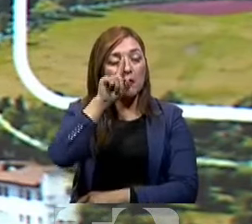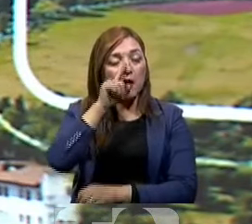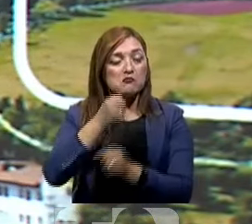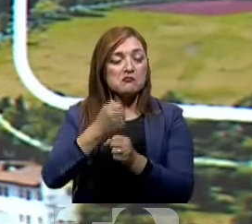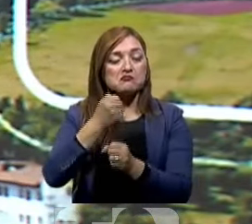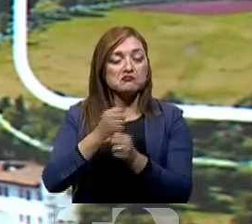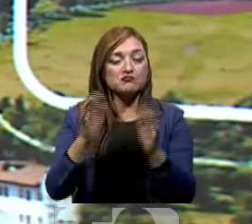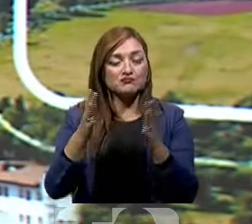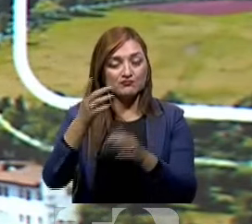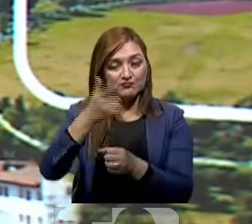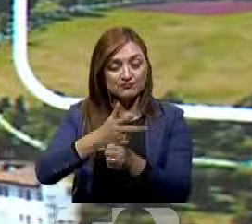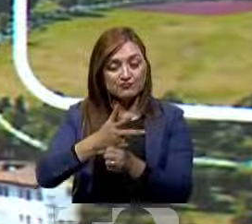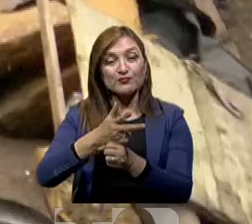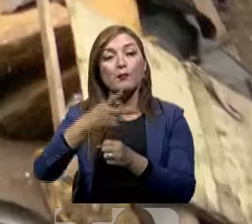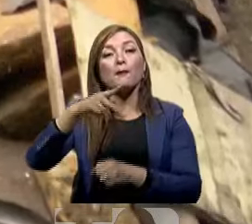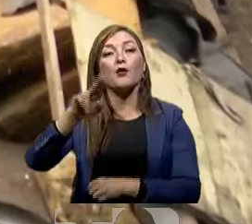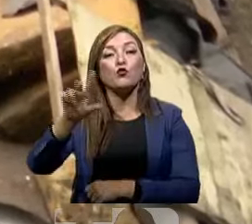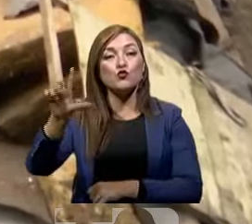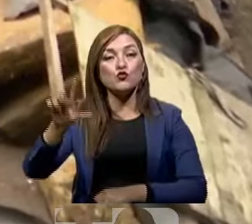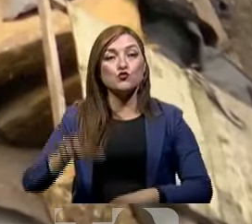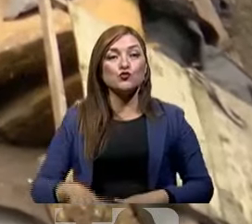con los detalles en el siguiente reportaje.